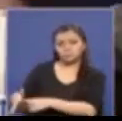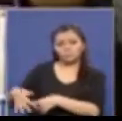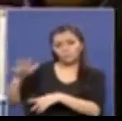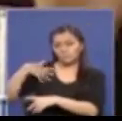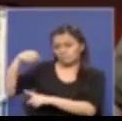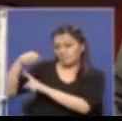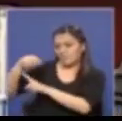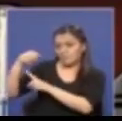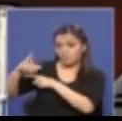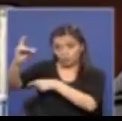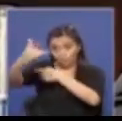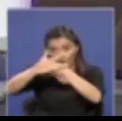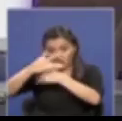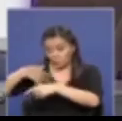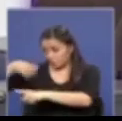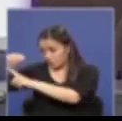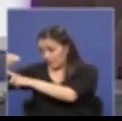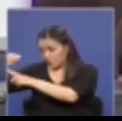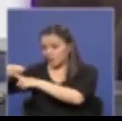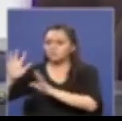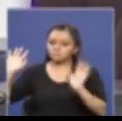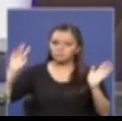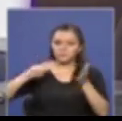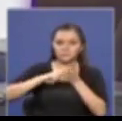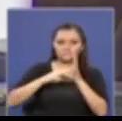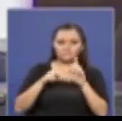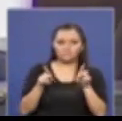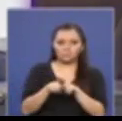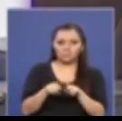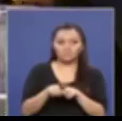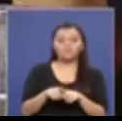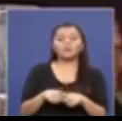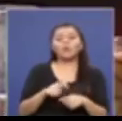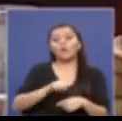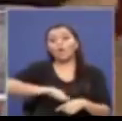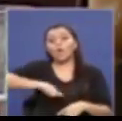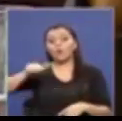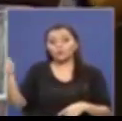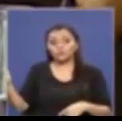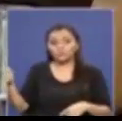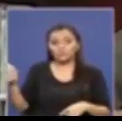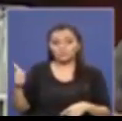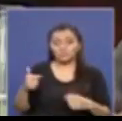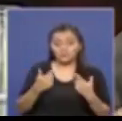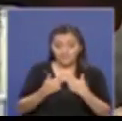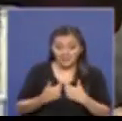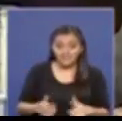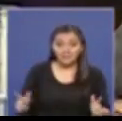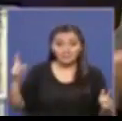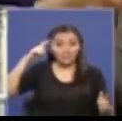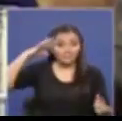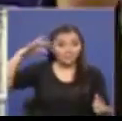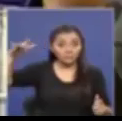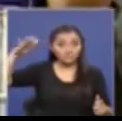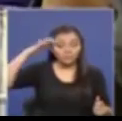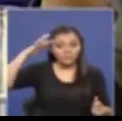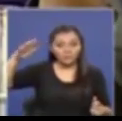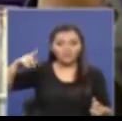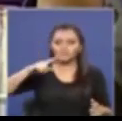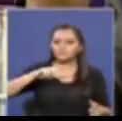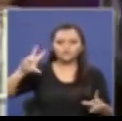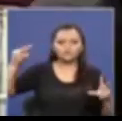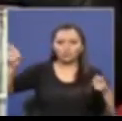a dar durísimo pues al Mashi. No. En cambio, la libertad republicana, ¿no?, es la